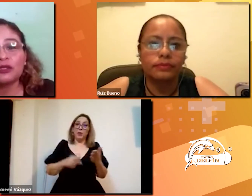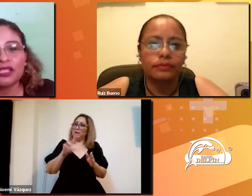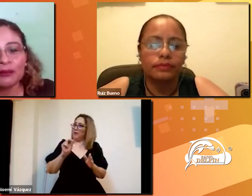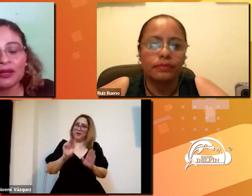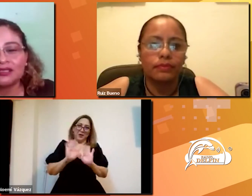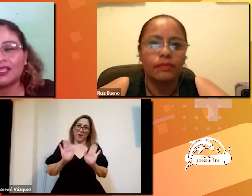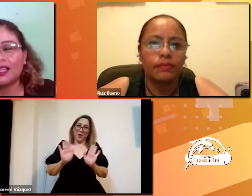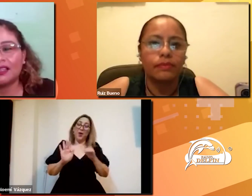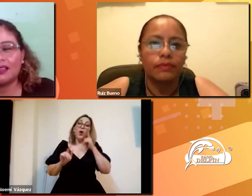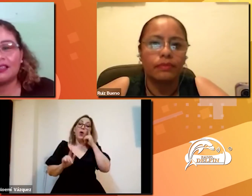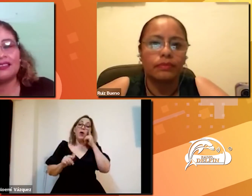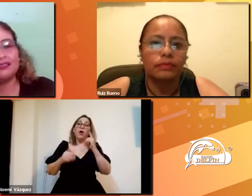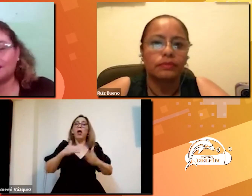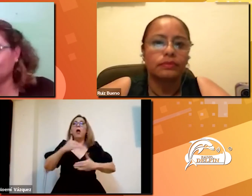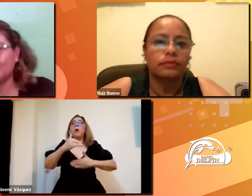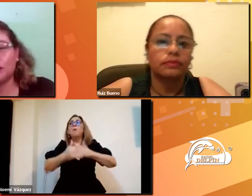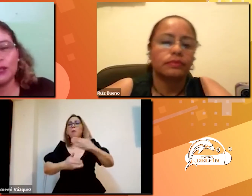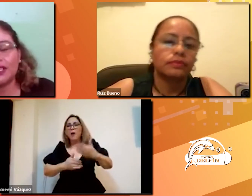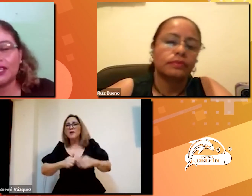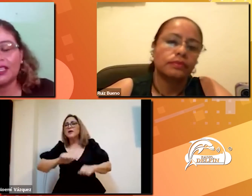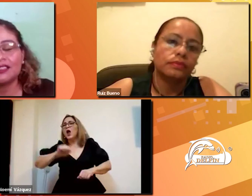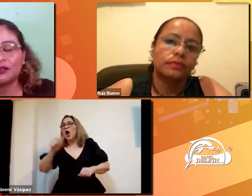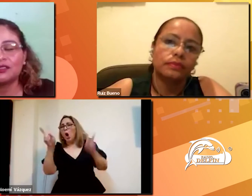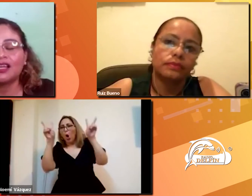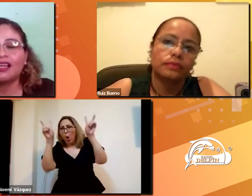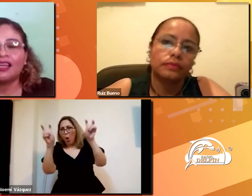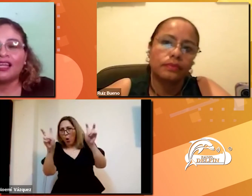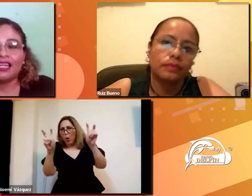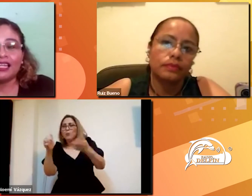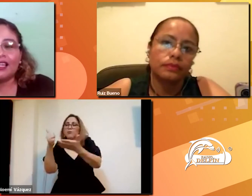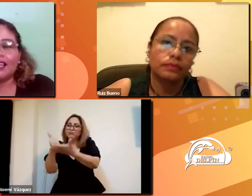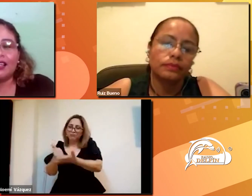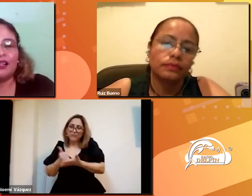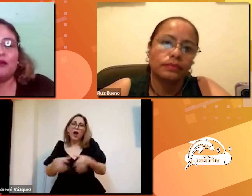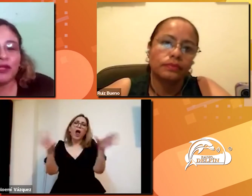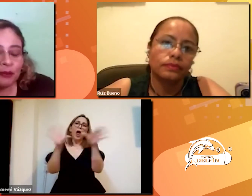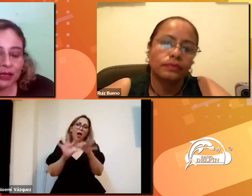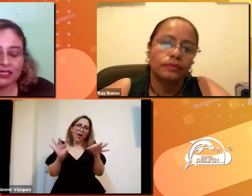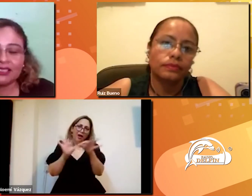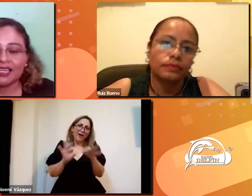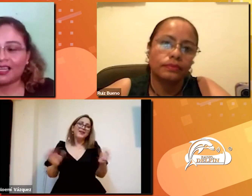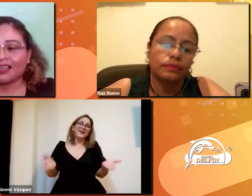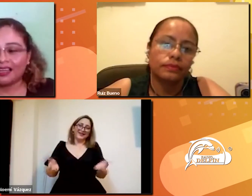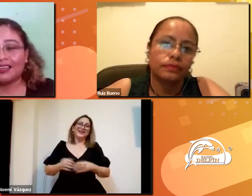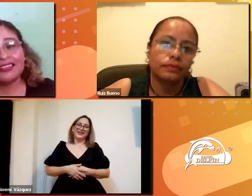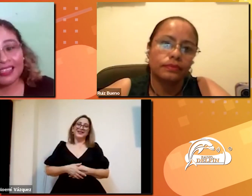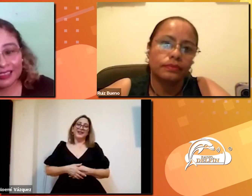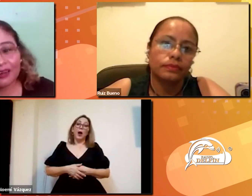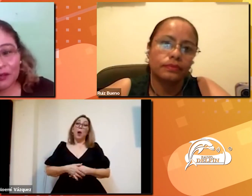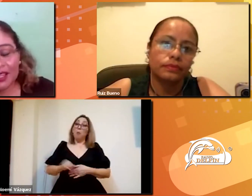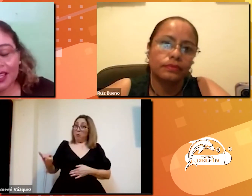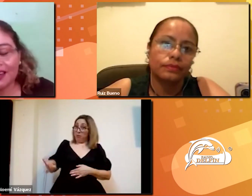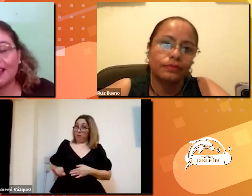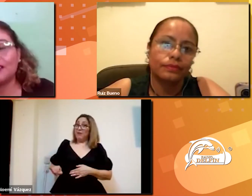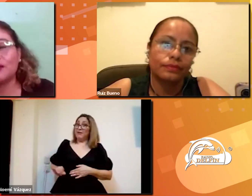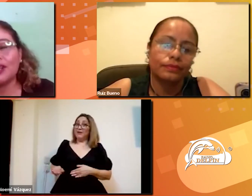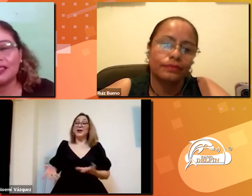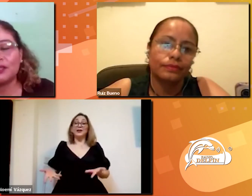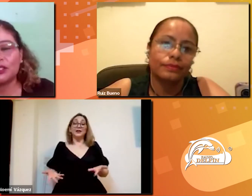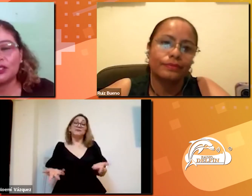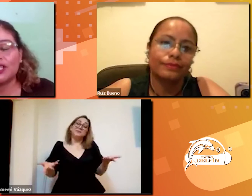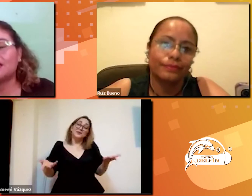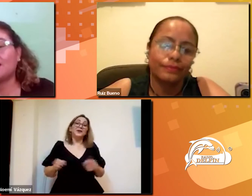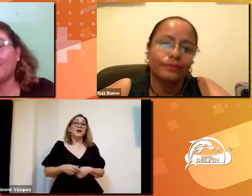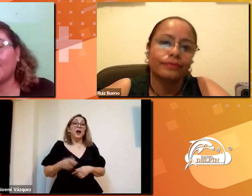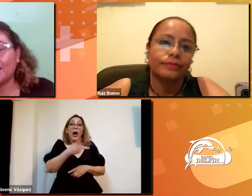en otros temas que de sumo interés, entonces. Y bueno, pues les quiero invitar a todas